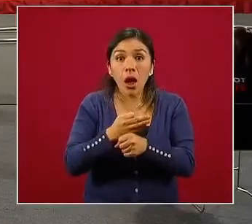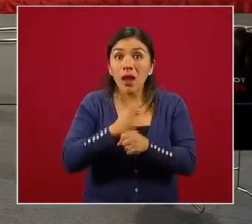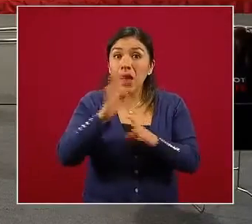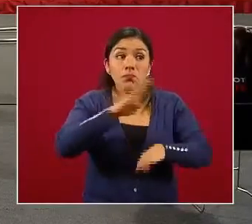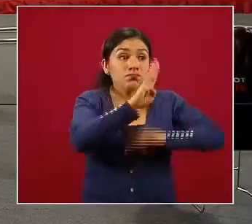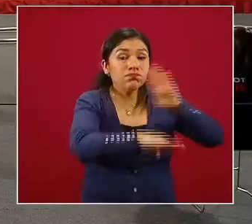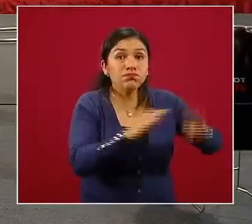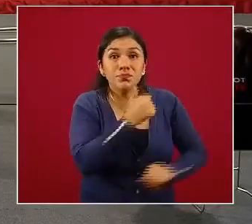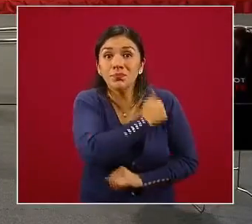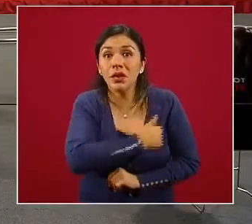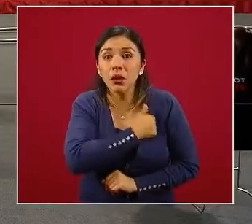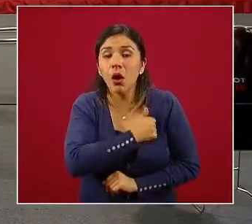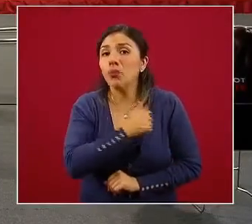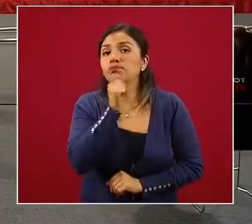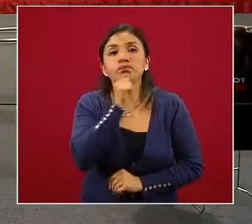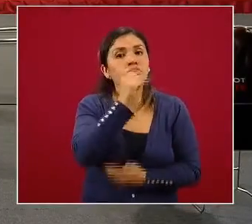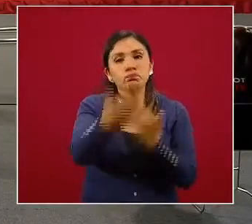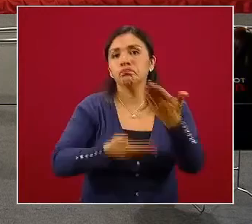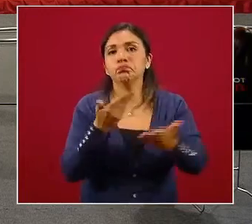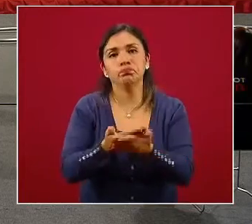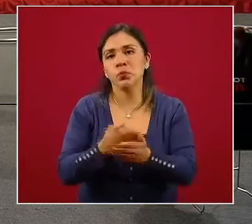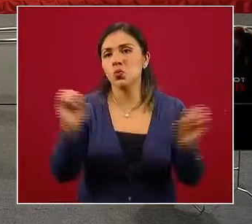sido presentados.